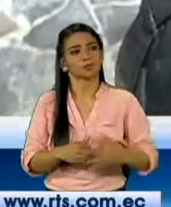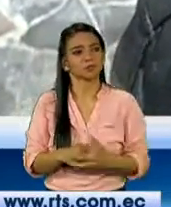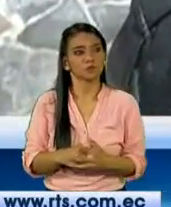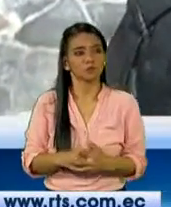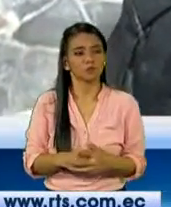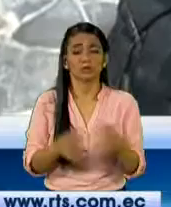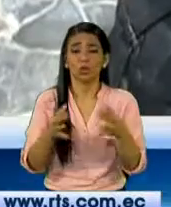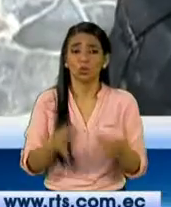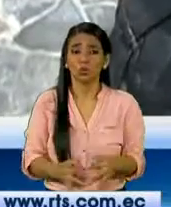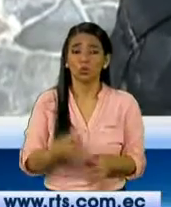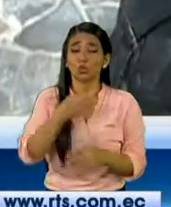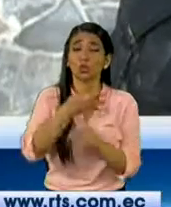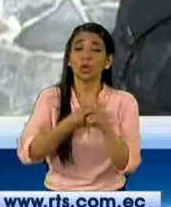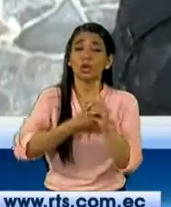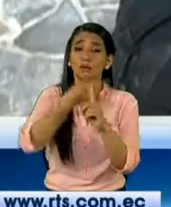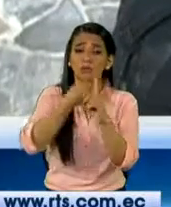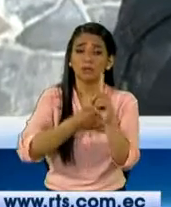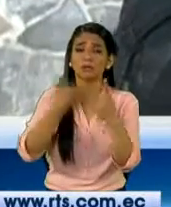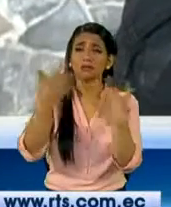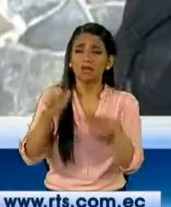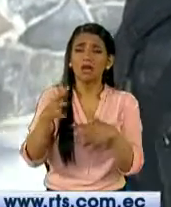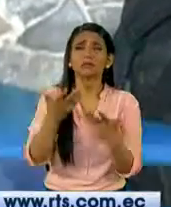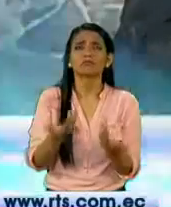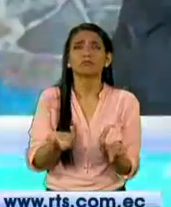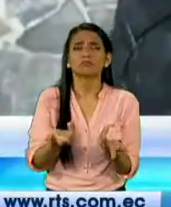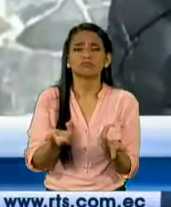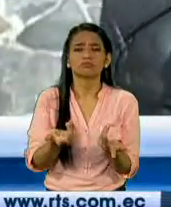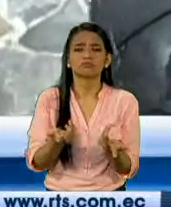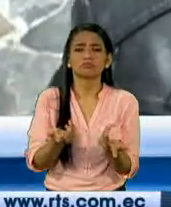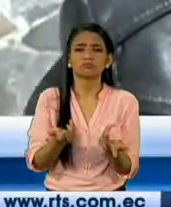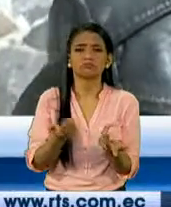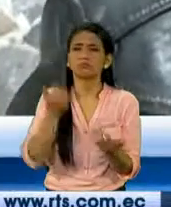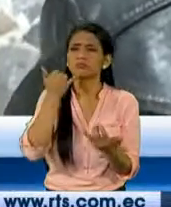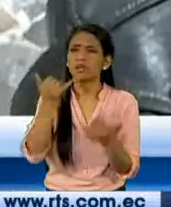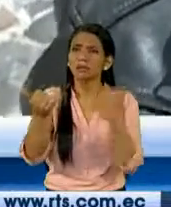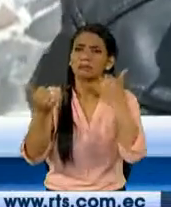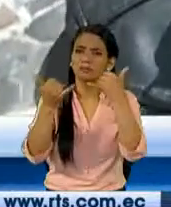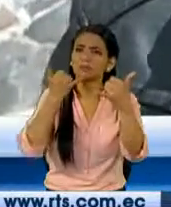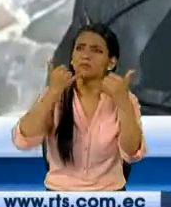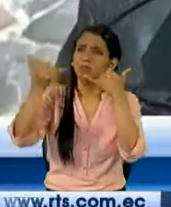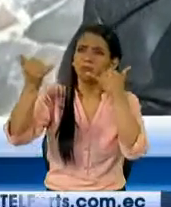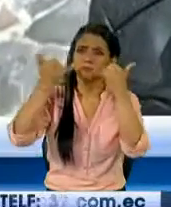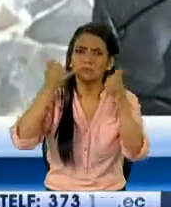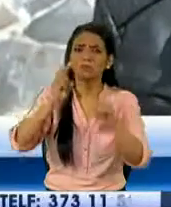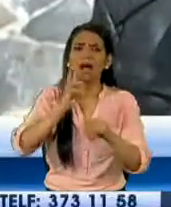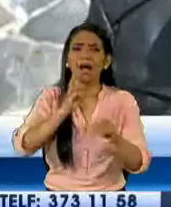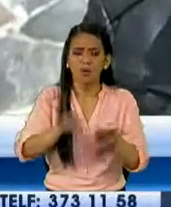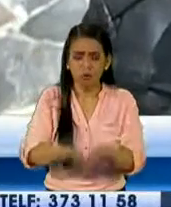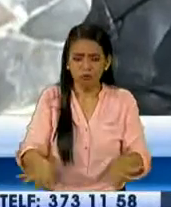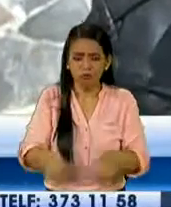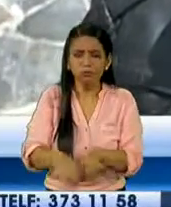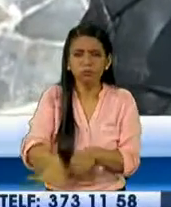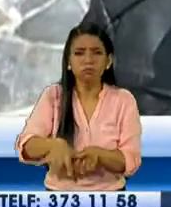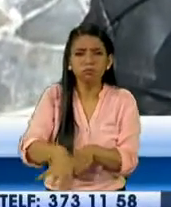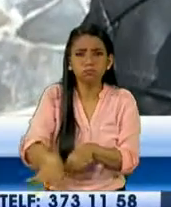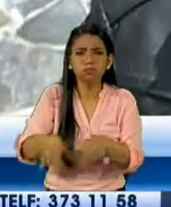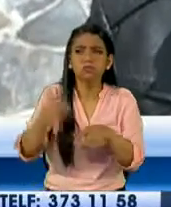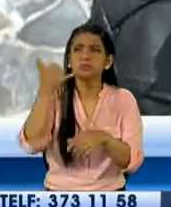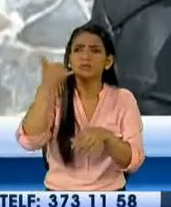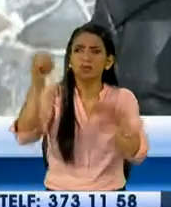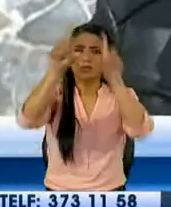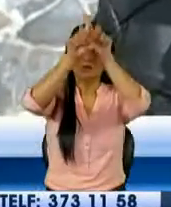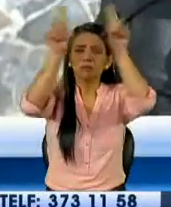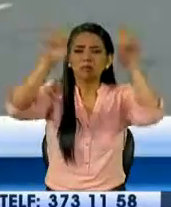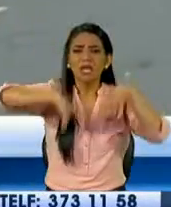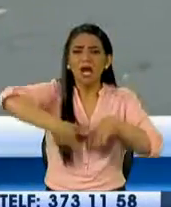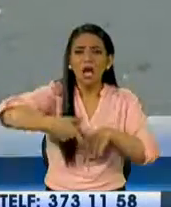como 4 meses más o menos que ya había fuga de agua. Y llamamos a Lemón, pues nunca nos hicieron